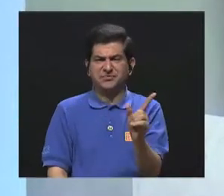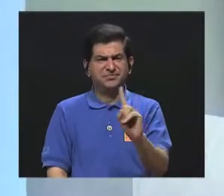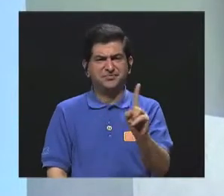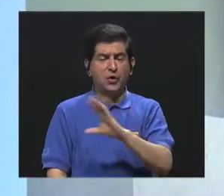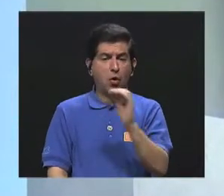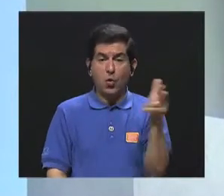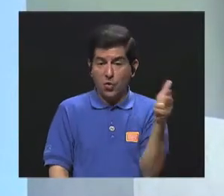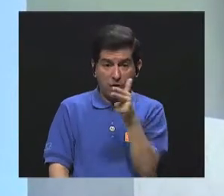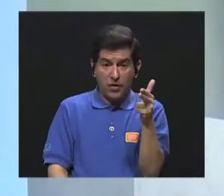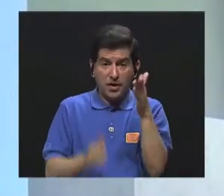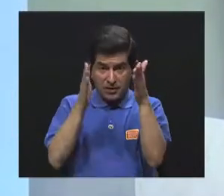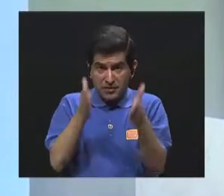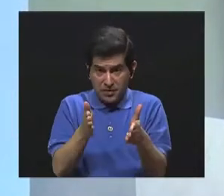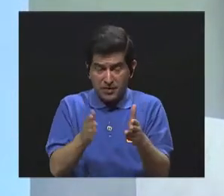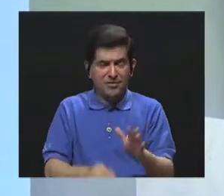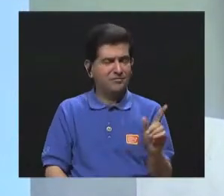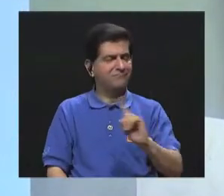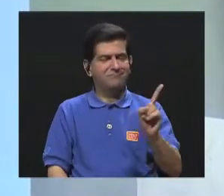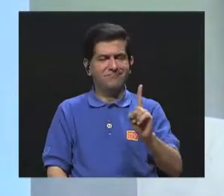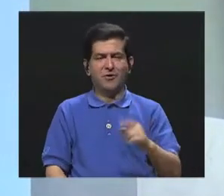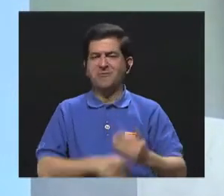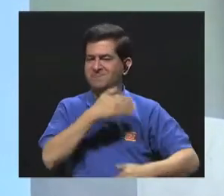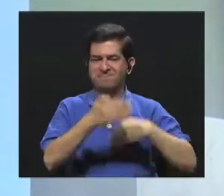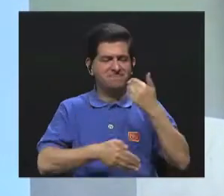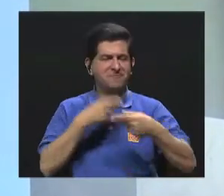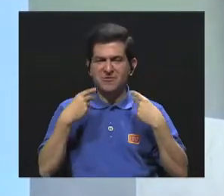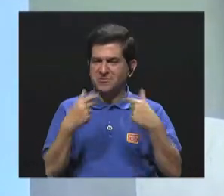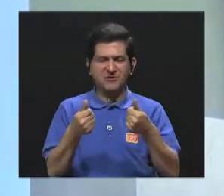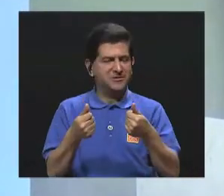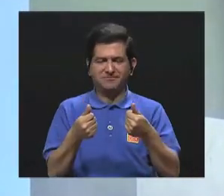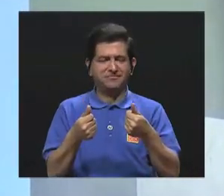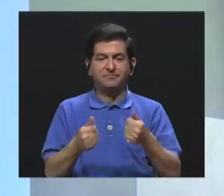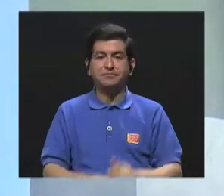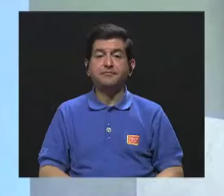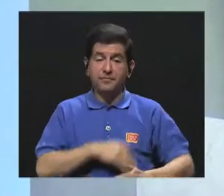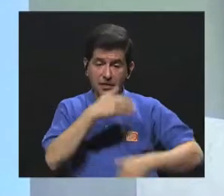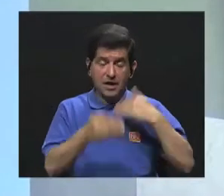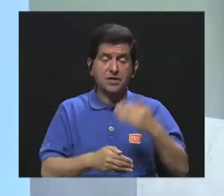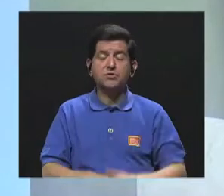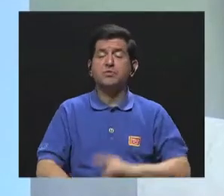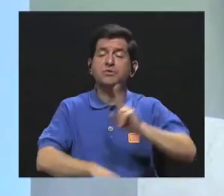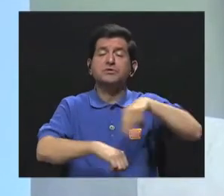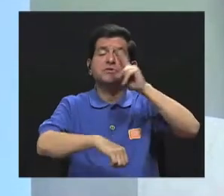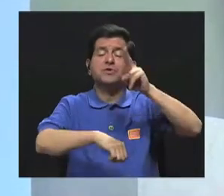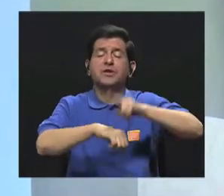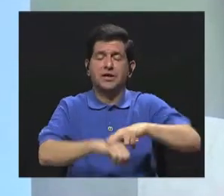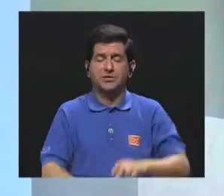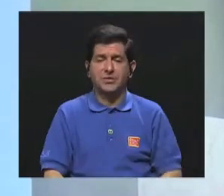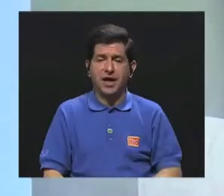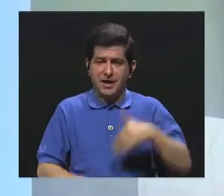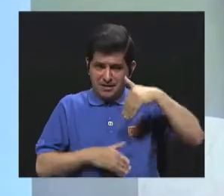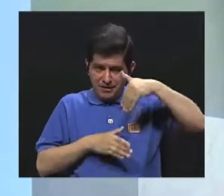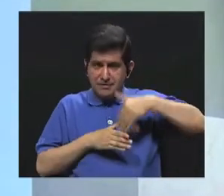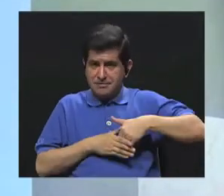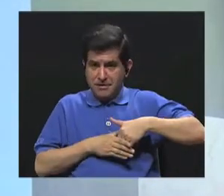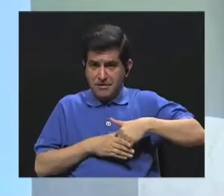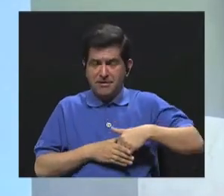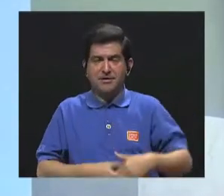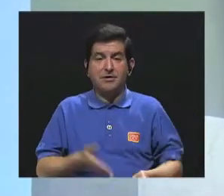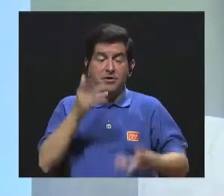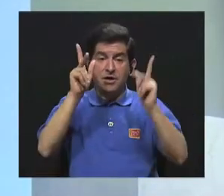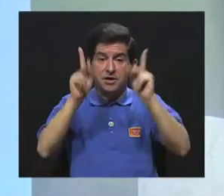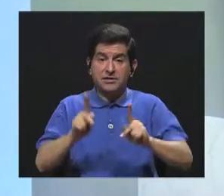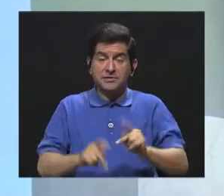de la cámara o de ninguno de los procesos. Me parece que más bien es un proceso muy orgánico, muy intuitivo. Y por eso es que tal vez el